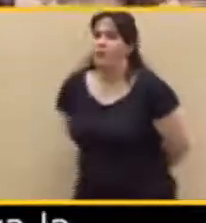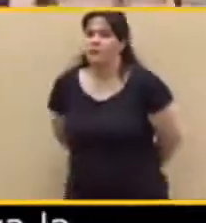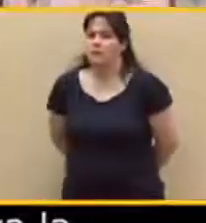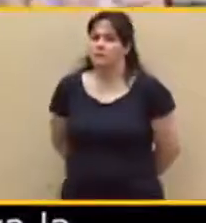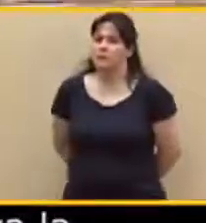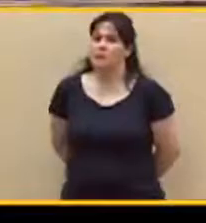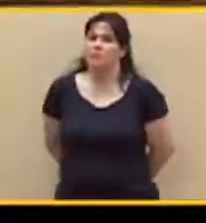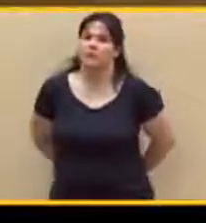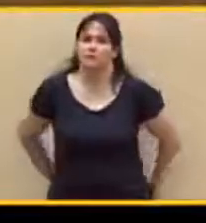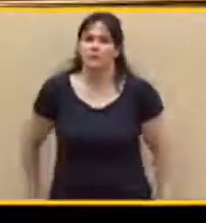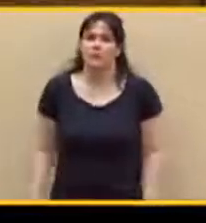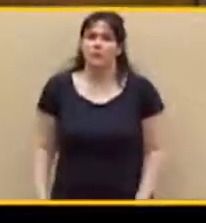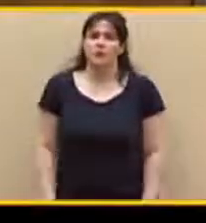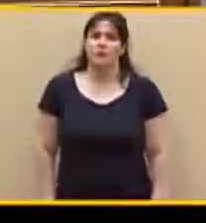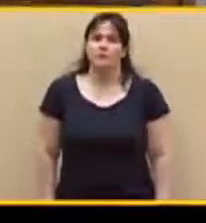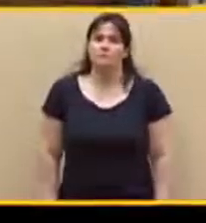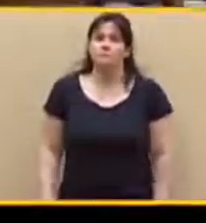Miren,